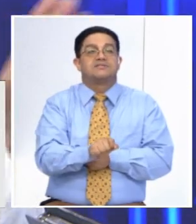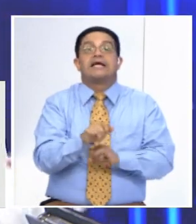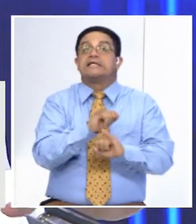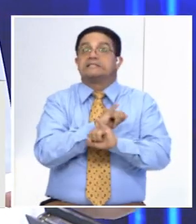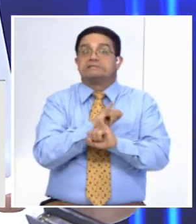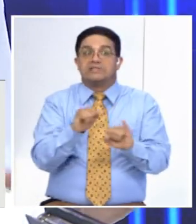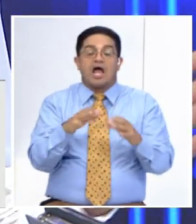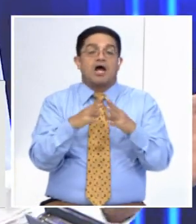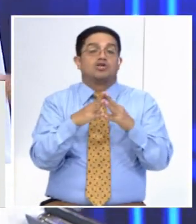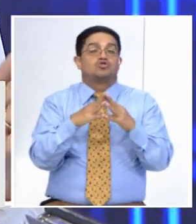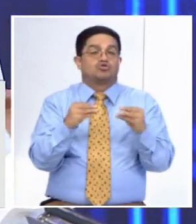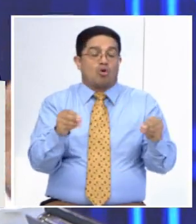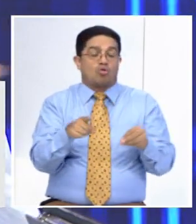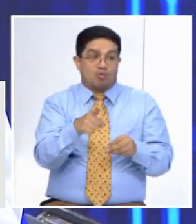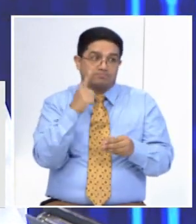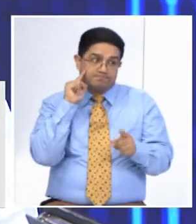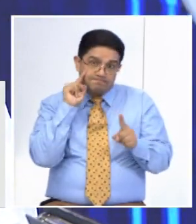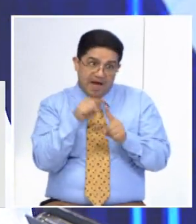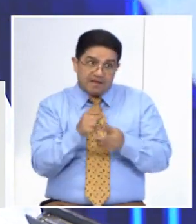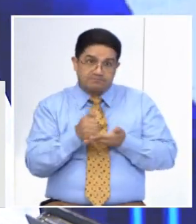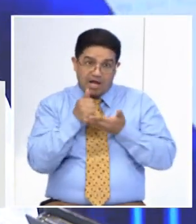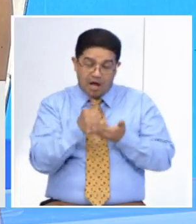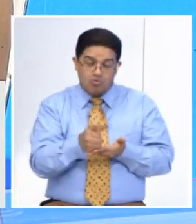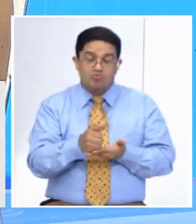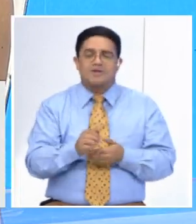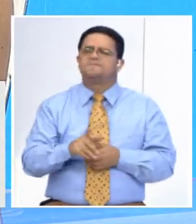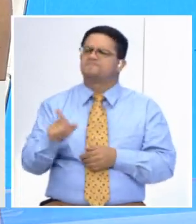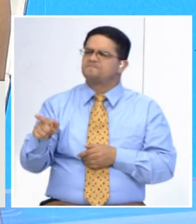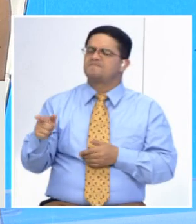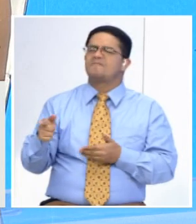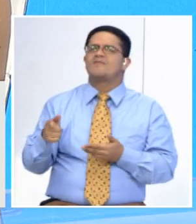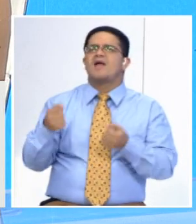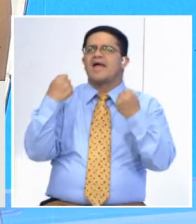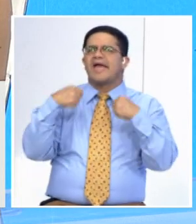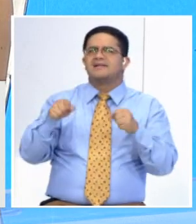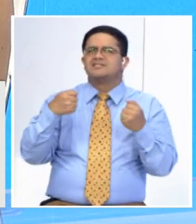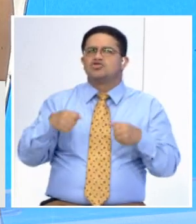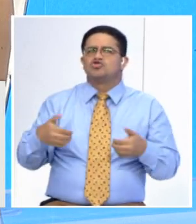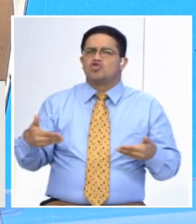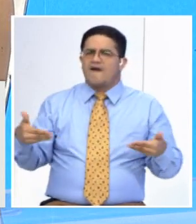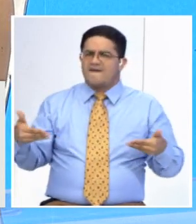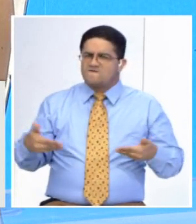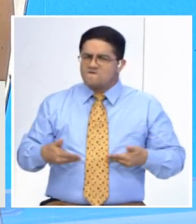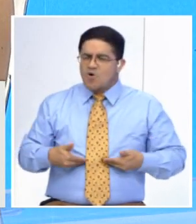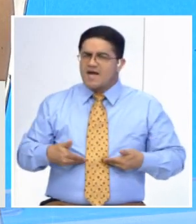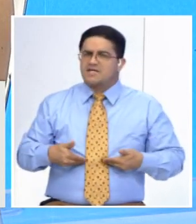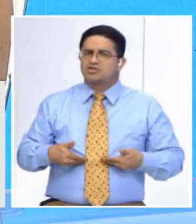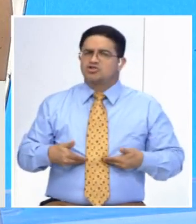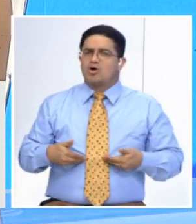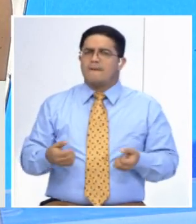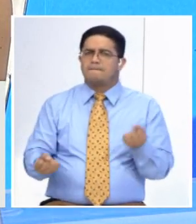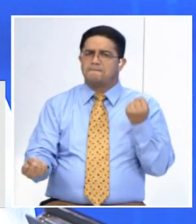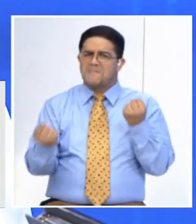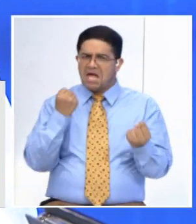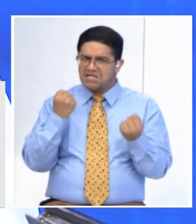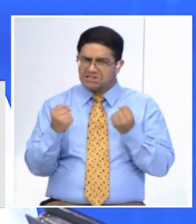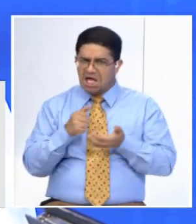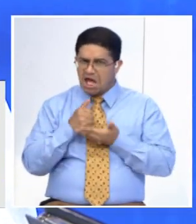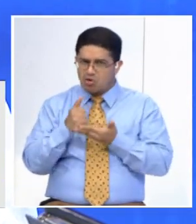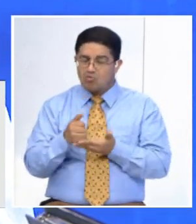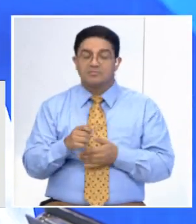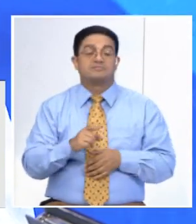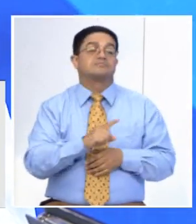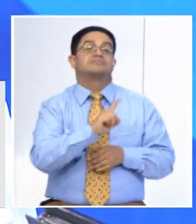ser por el bien de ambas partes. ¿Ejercicios de esfuerzo, pesas y este tipo de acciones físicas? Posterior